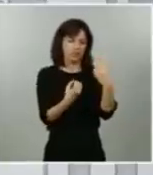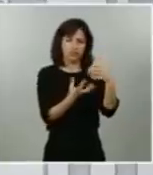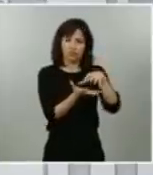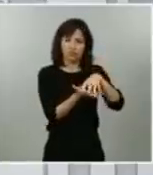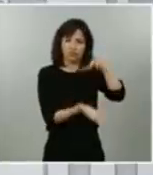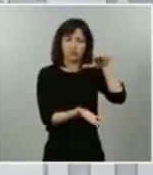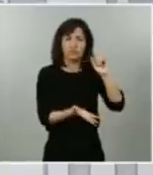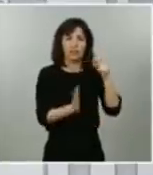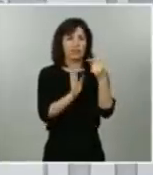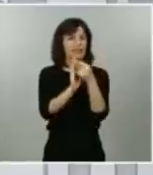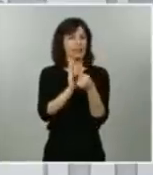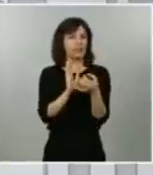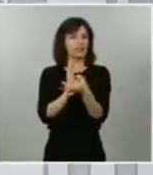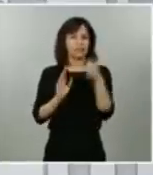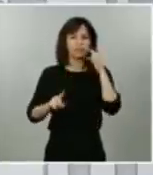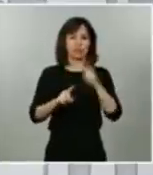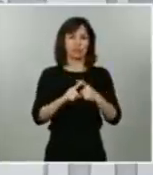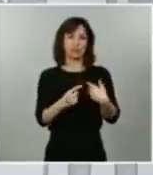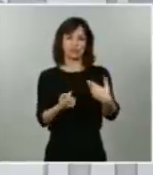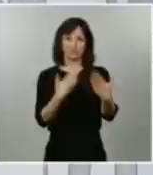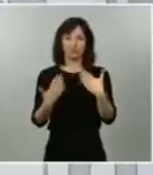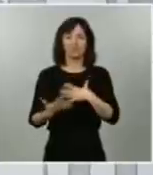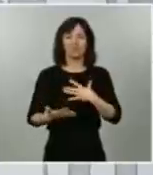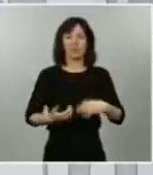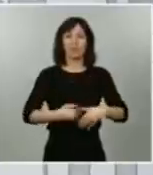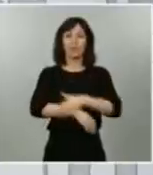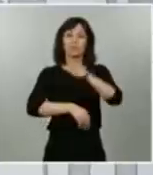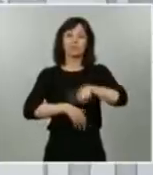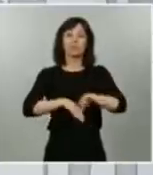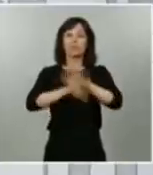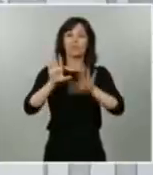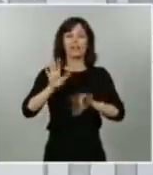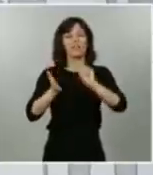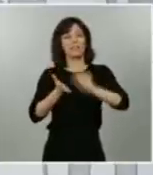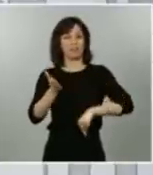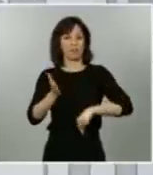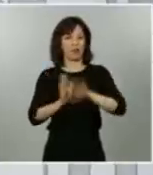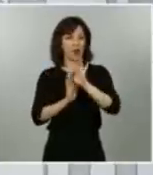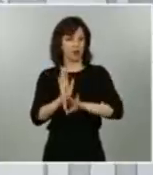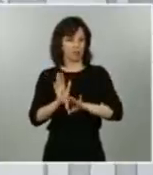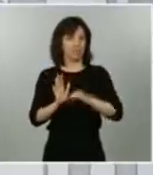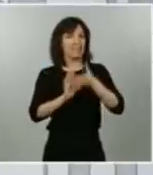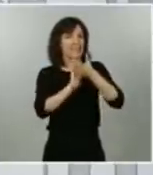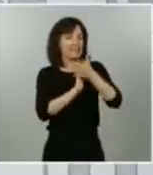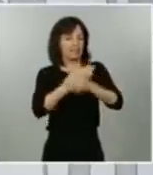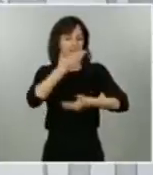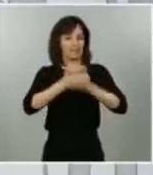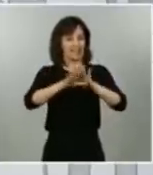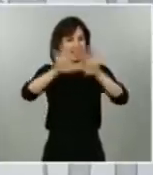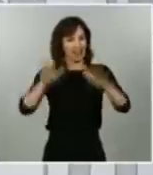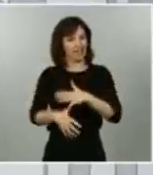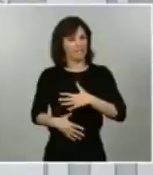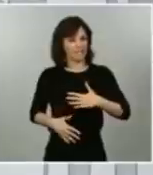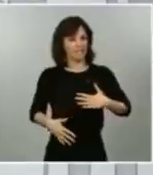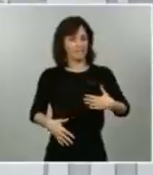para poder mantener ese diálogo y el ministro finalmente firmar la orden quería aclarar el procedimiento por qué este